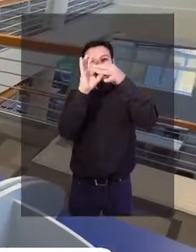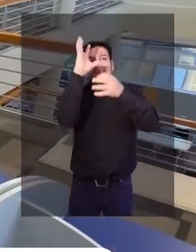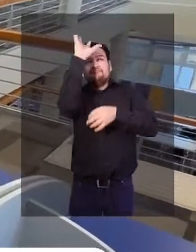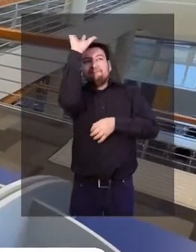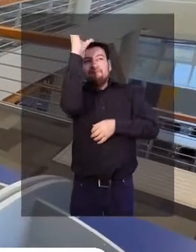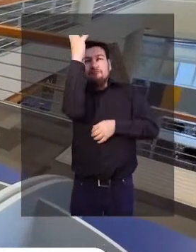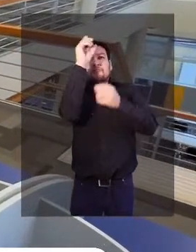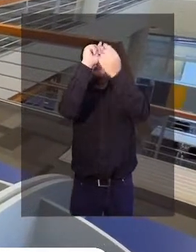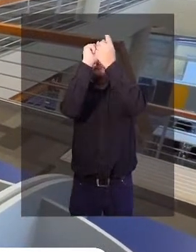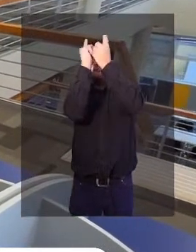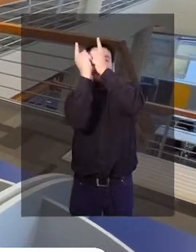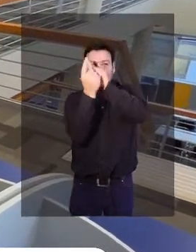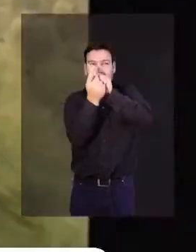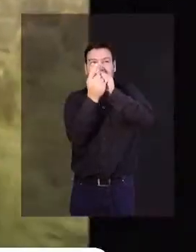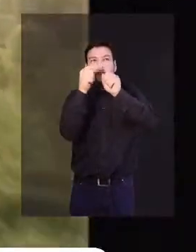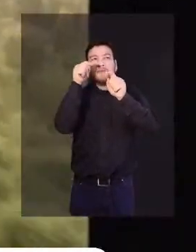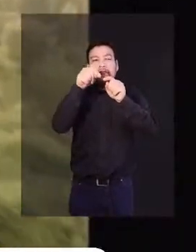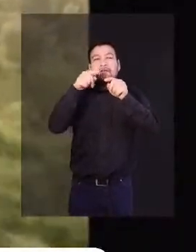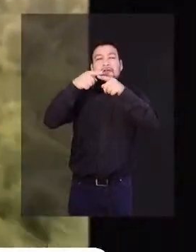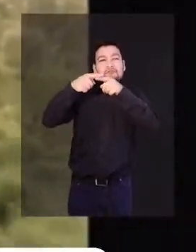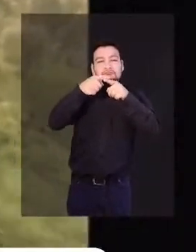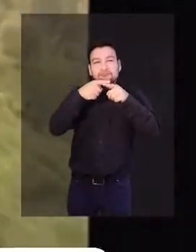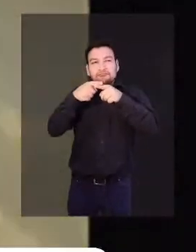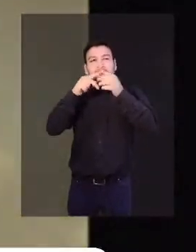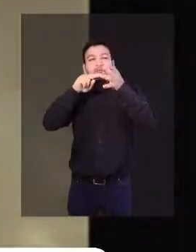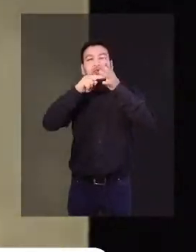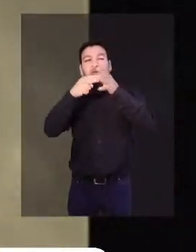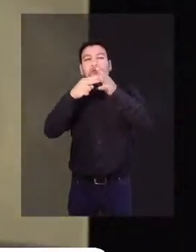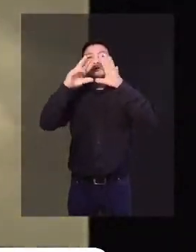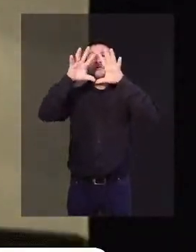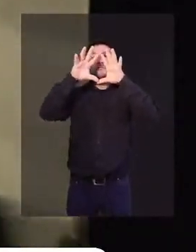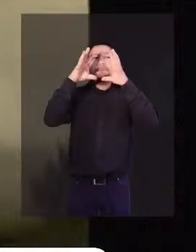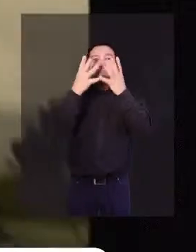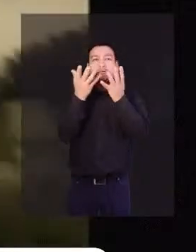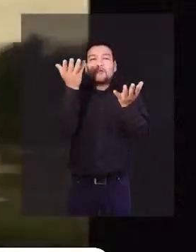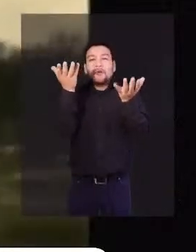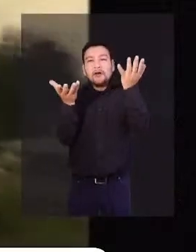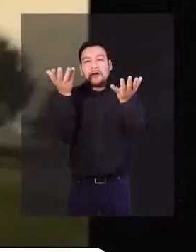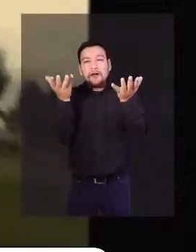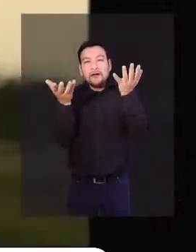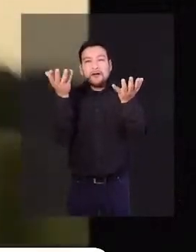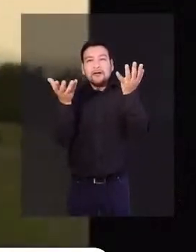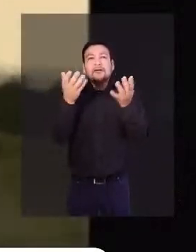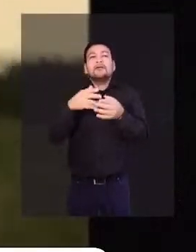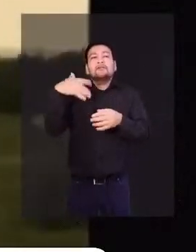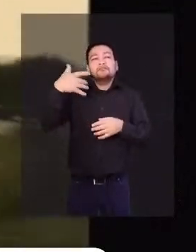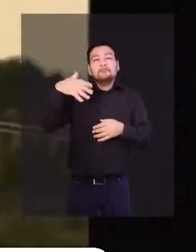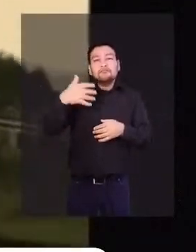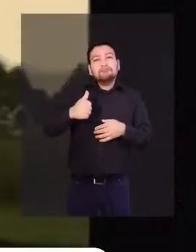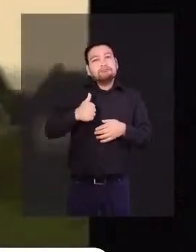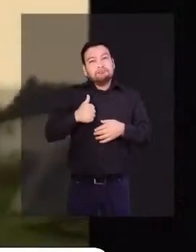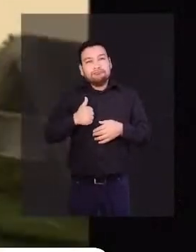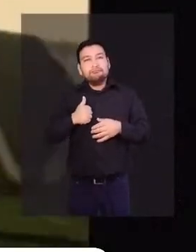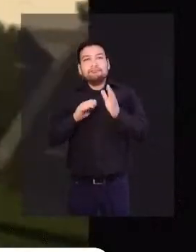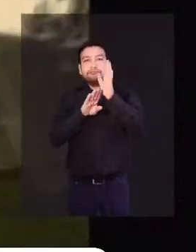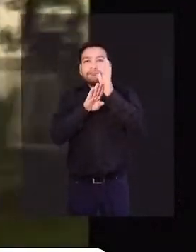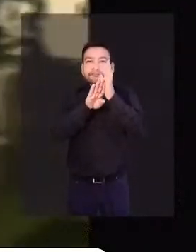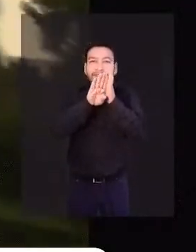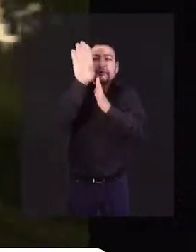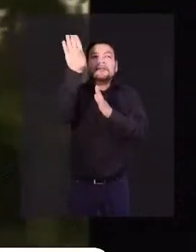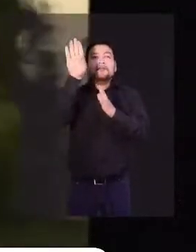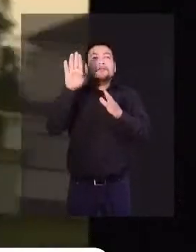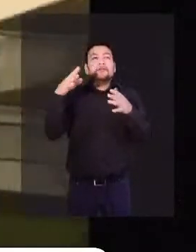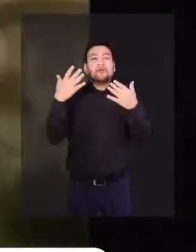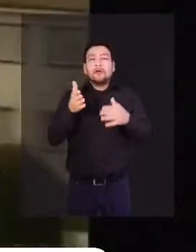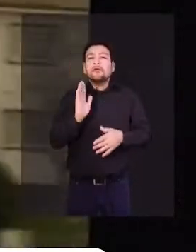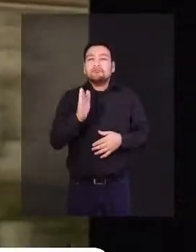exponencial. Nuestra historia se remonta a 1989, cuando la Universidad Austral de Chile abrió sus